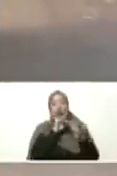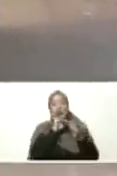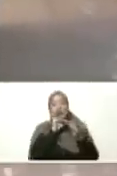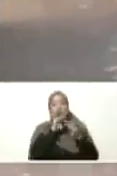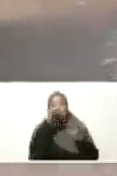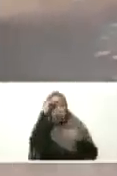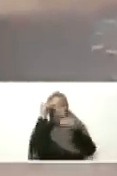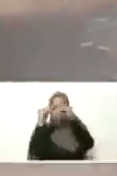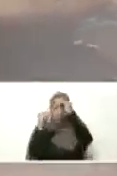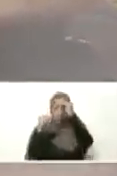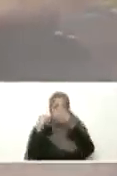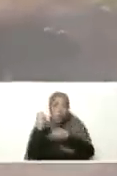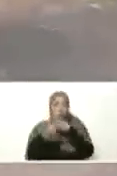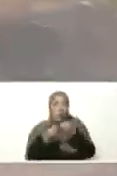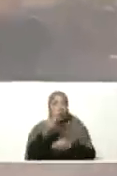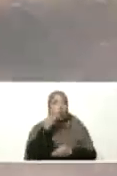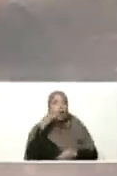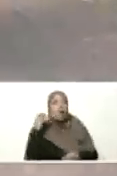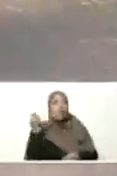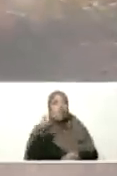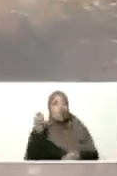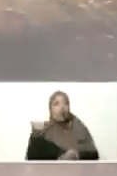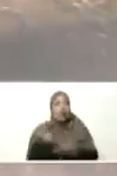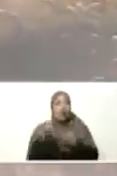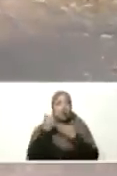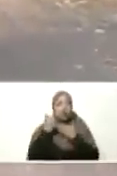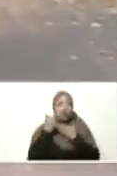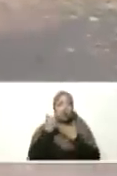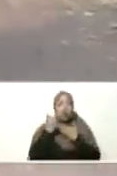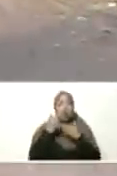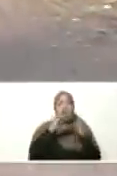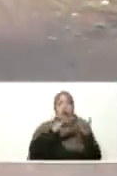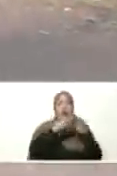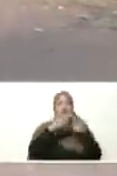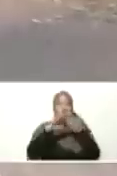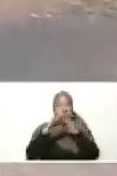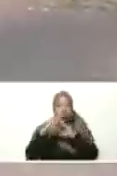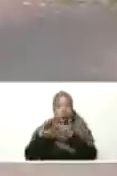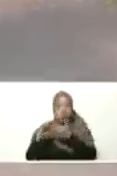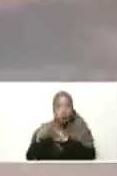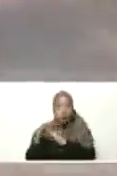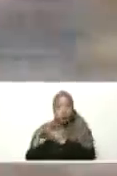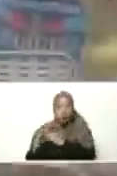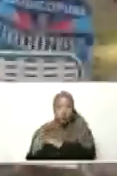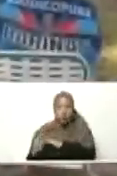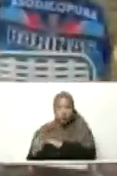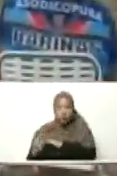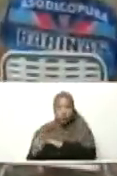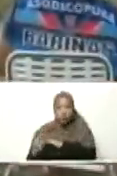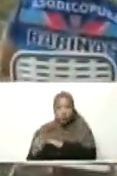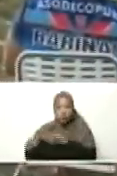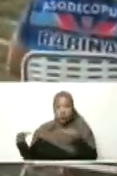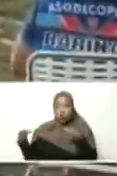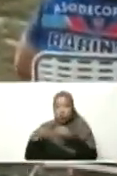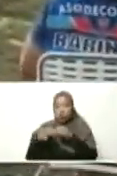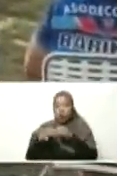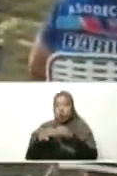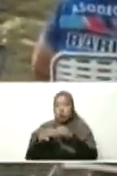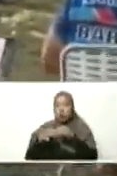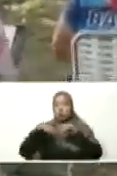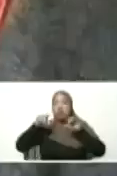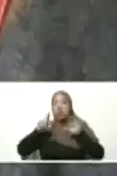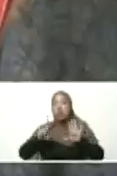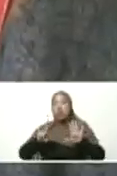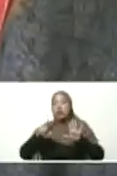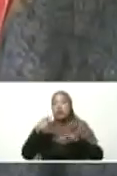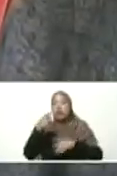surgiendo, hasta que surgió la fórmula de los consejos comunales. Y año luego, 2006. Sí, 2006-2007. Y luego